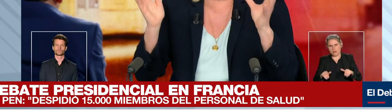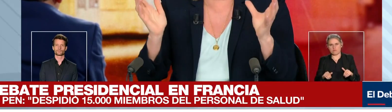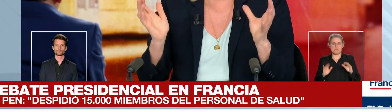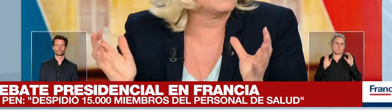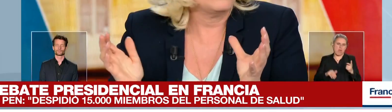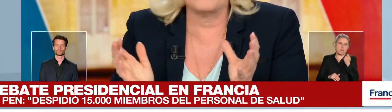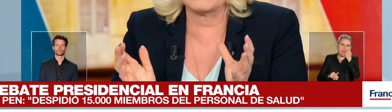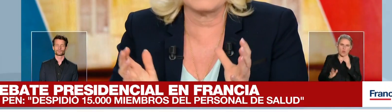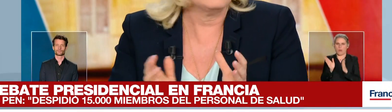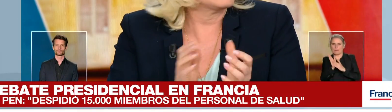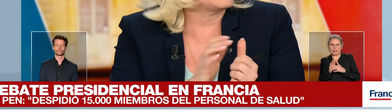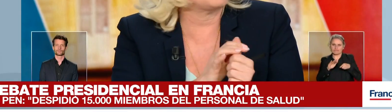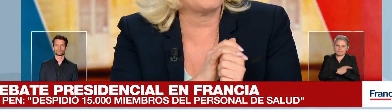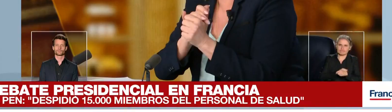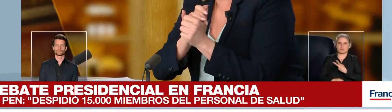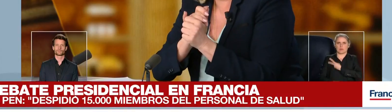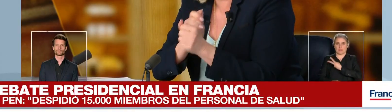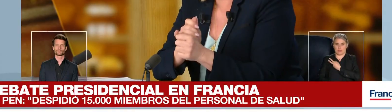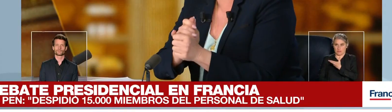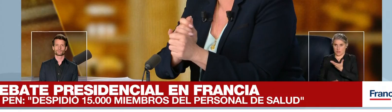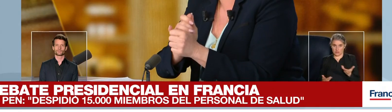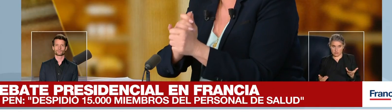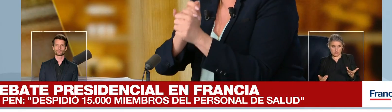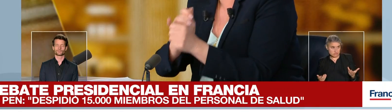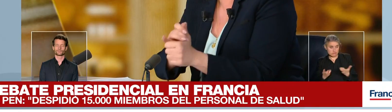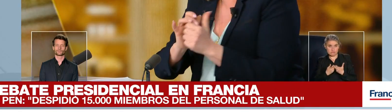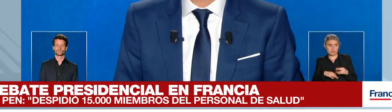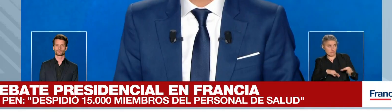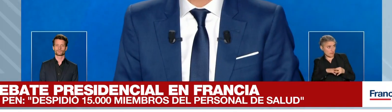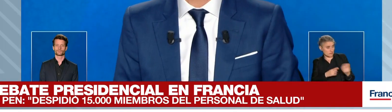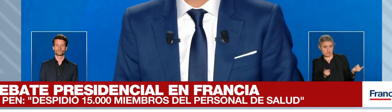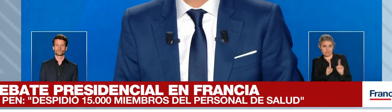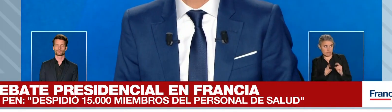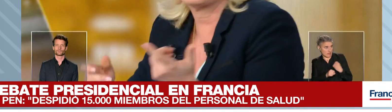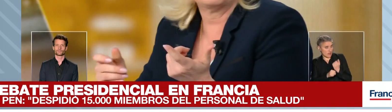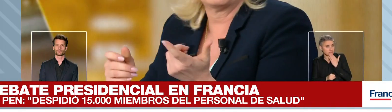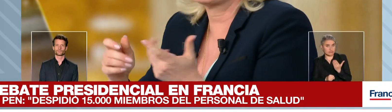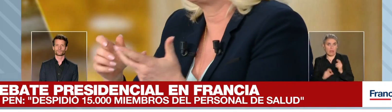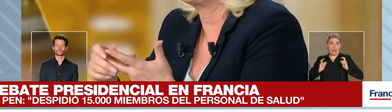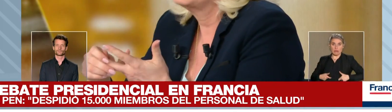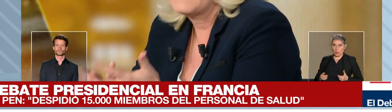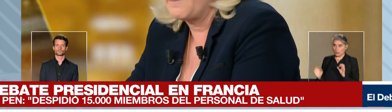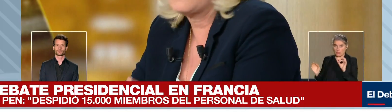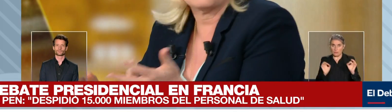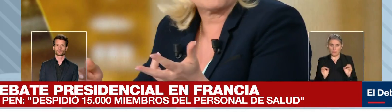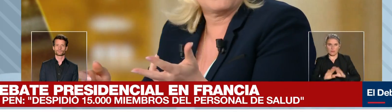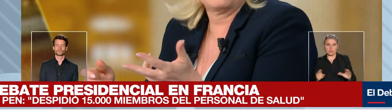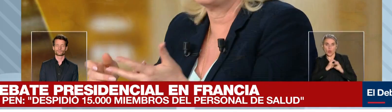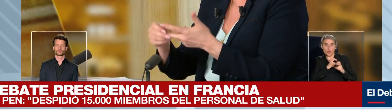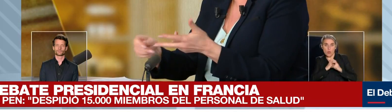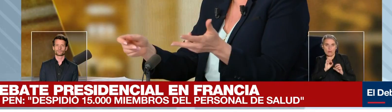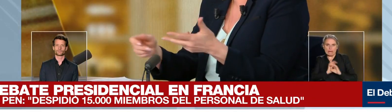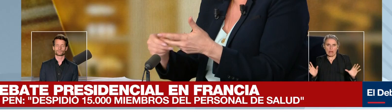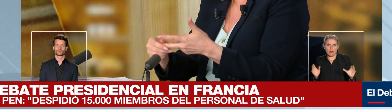porque por muchos estímulos financieros que se les den a los médicos, si no pueden ir con sus familias,